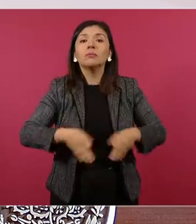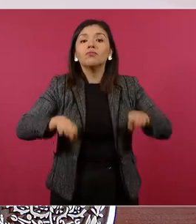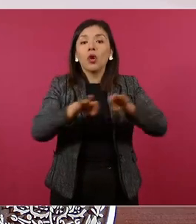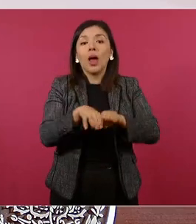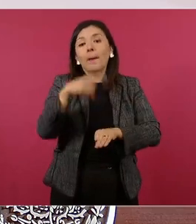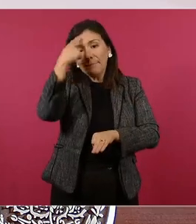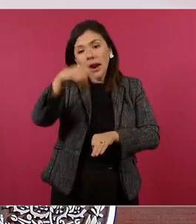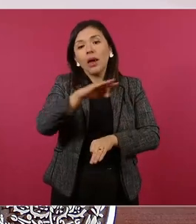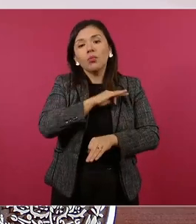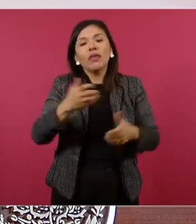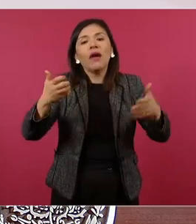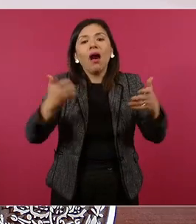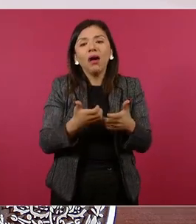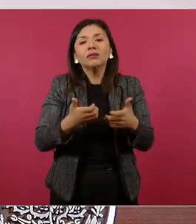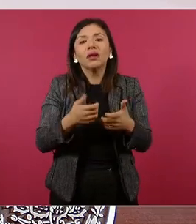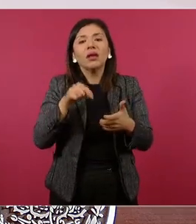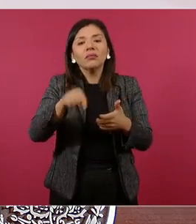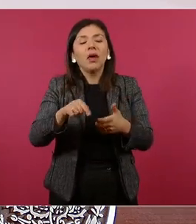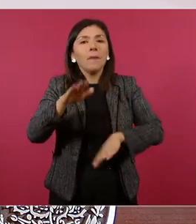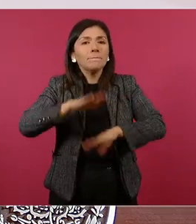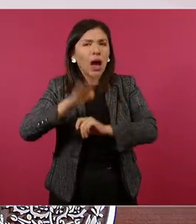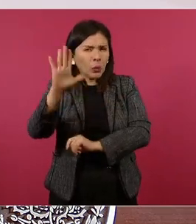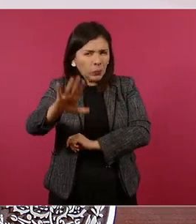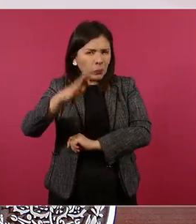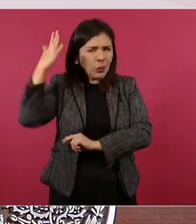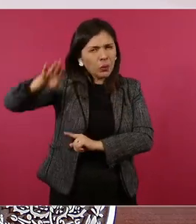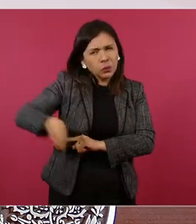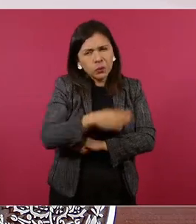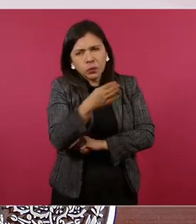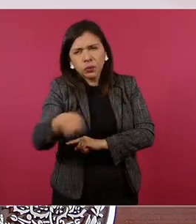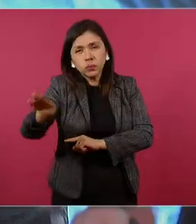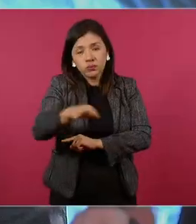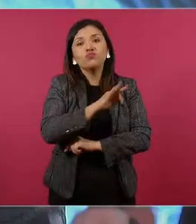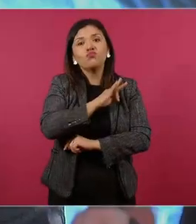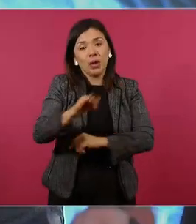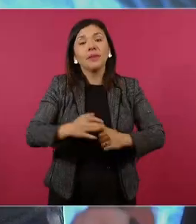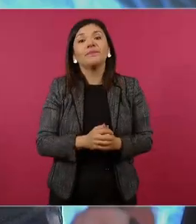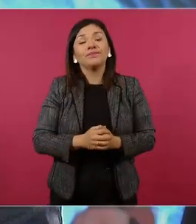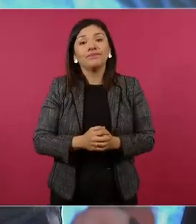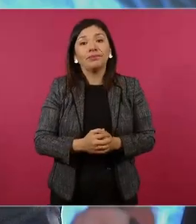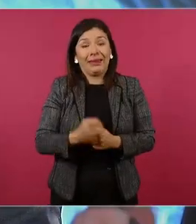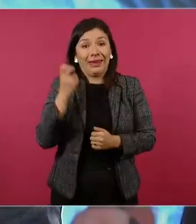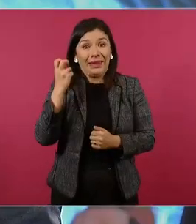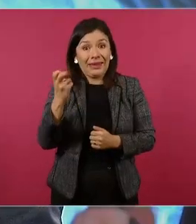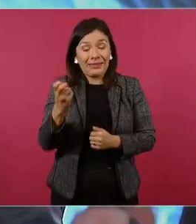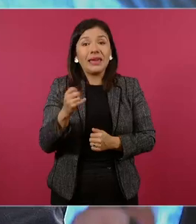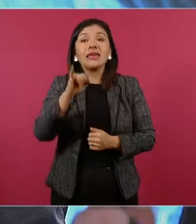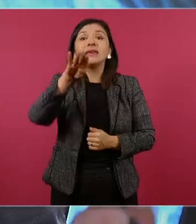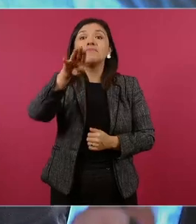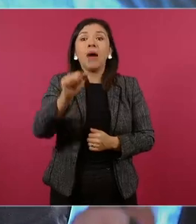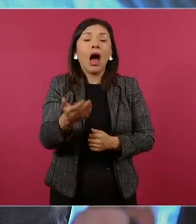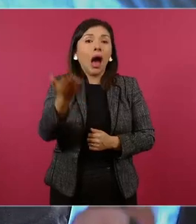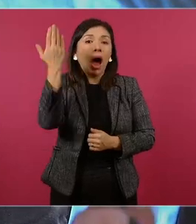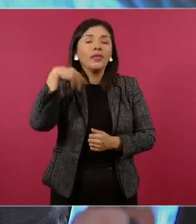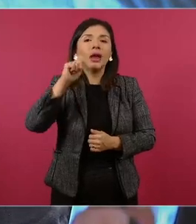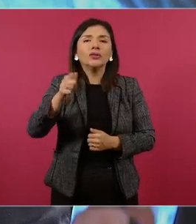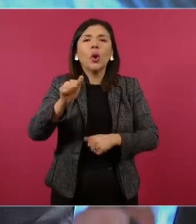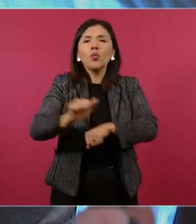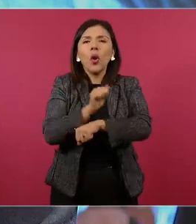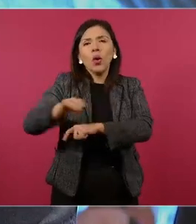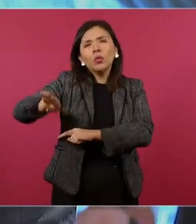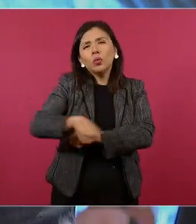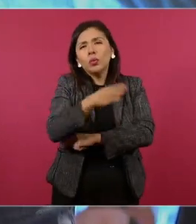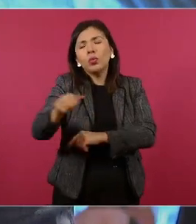que permiten desarrollar eh velocidades mayores en la zona quisiera destacar que en este iba a ser un una autopista de